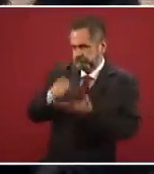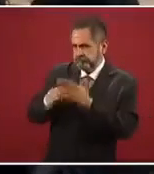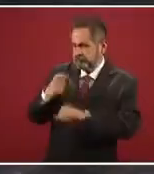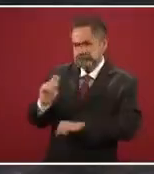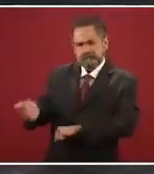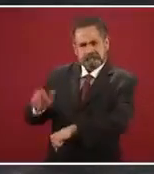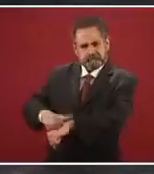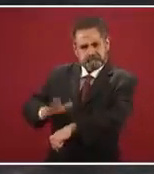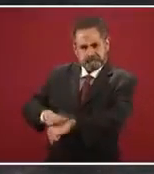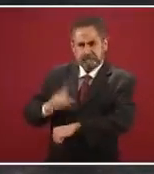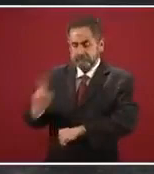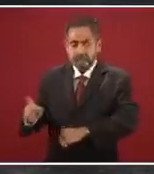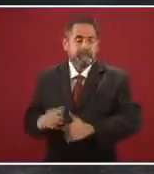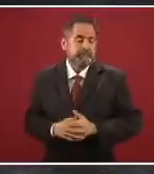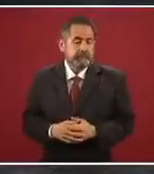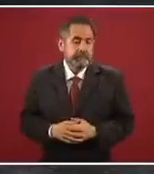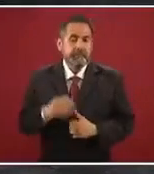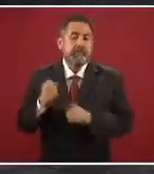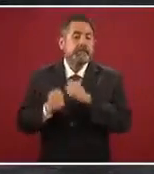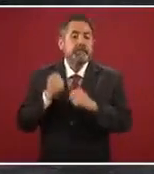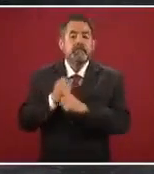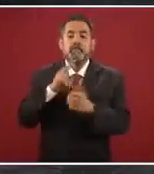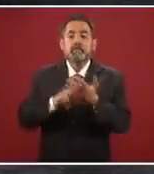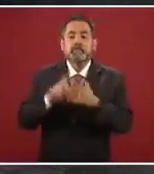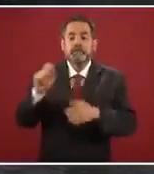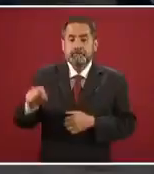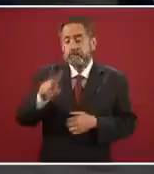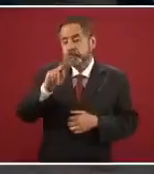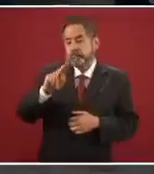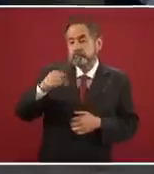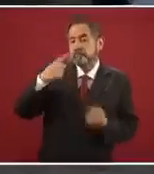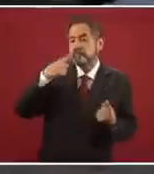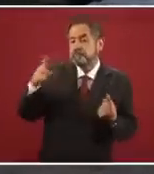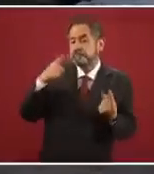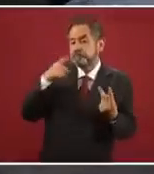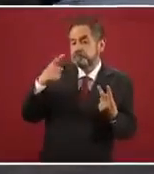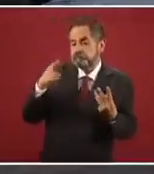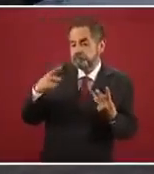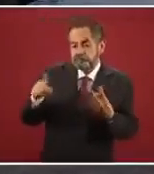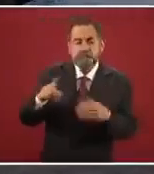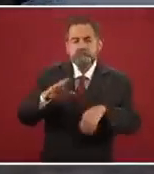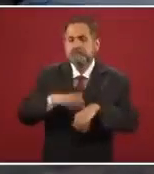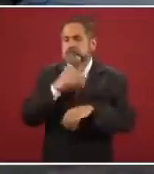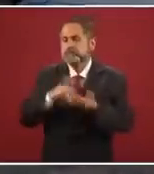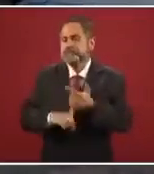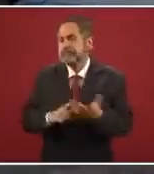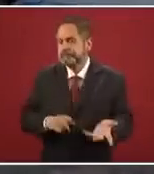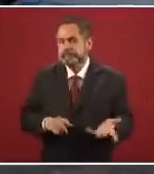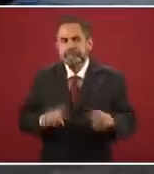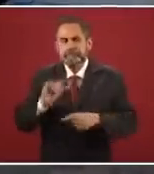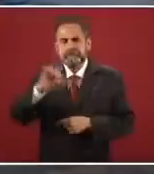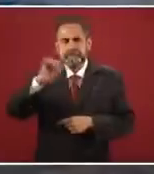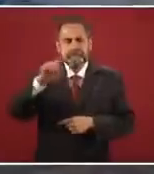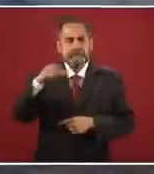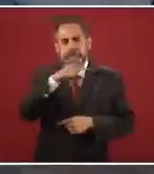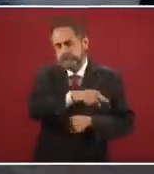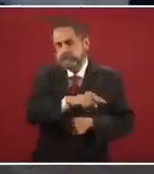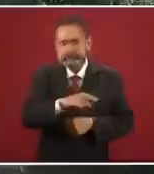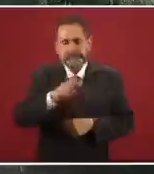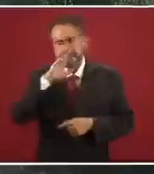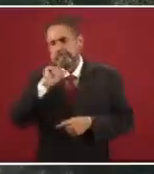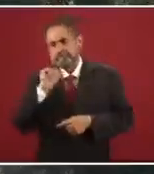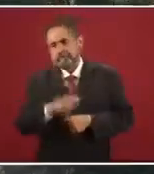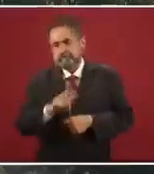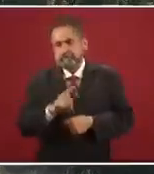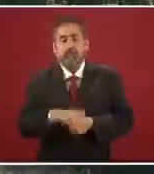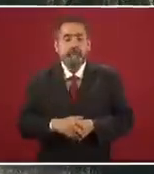administración. En 2020, son 80 las quejas que la CNDH ha recibido por actuación de la autoridad migratoria, de las cuales